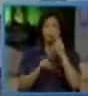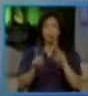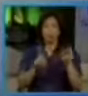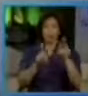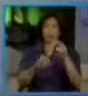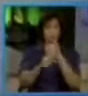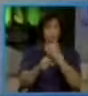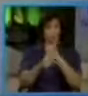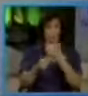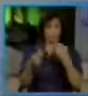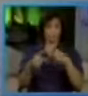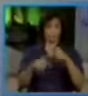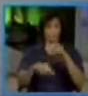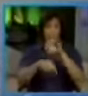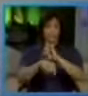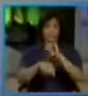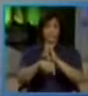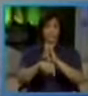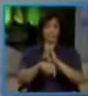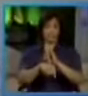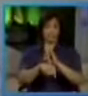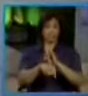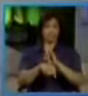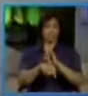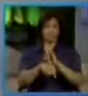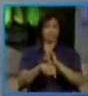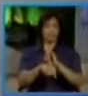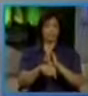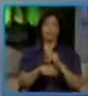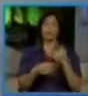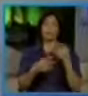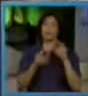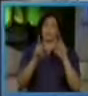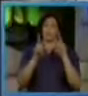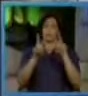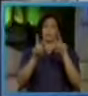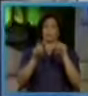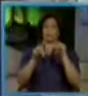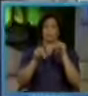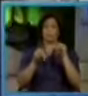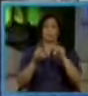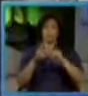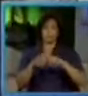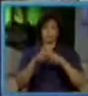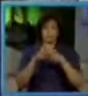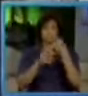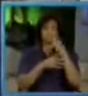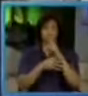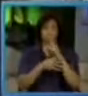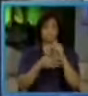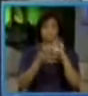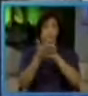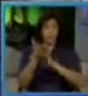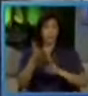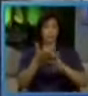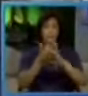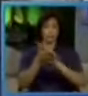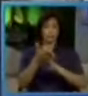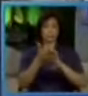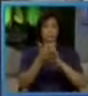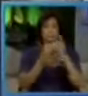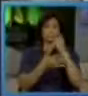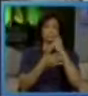inician en la catedral primada de américa nos llamó la atención que se comienza a empaquetar